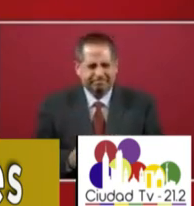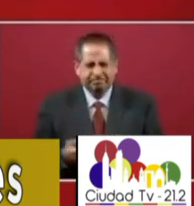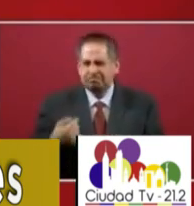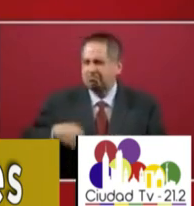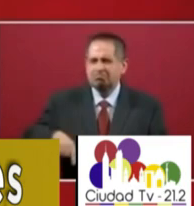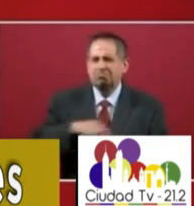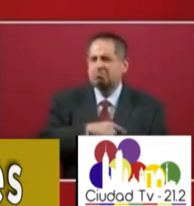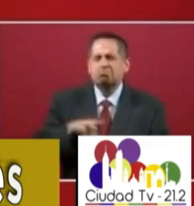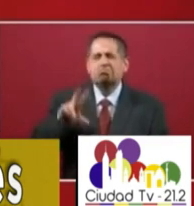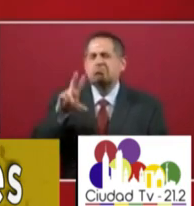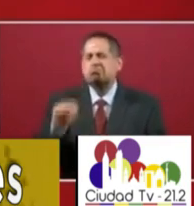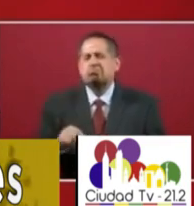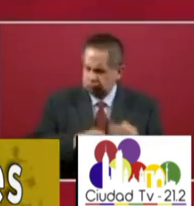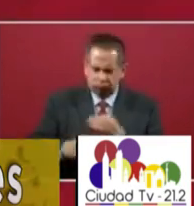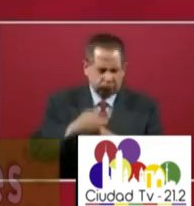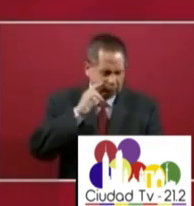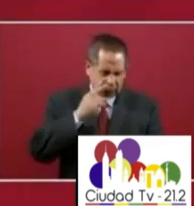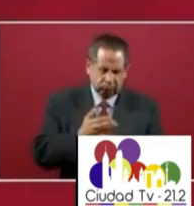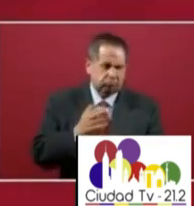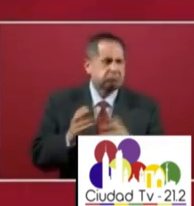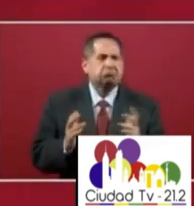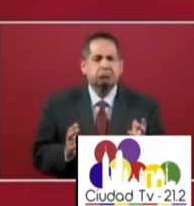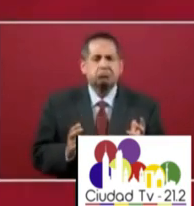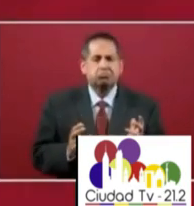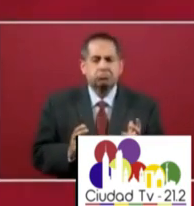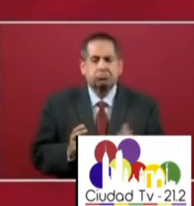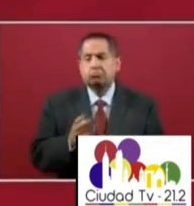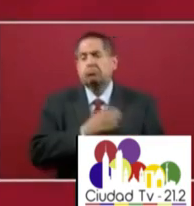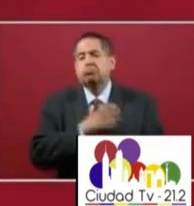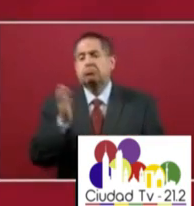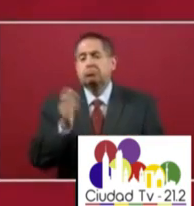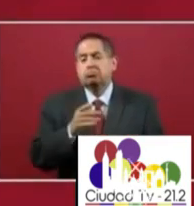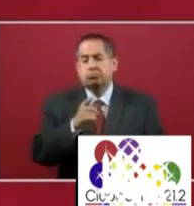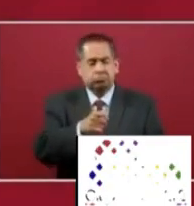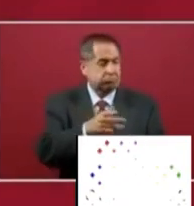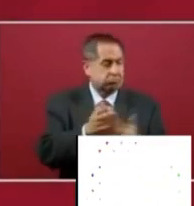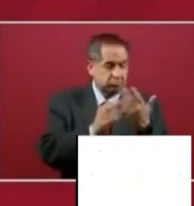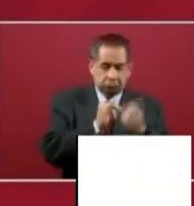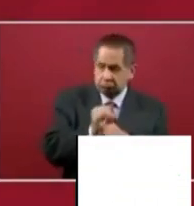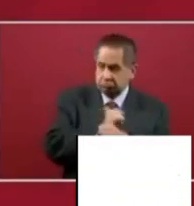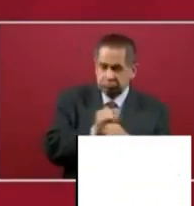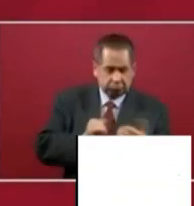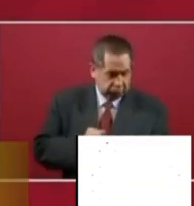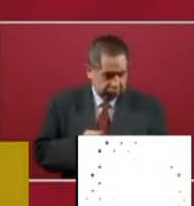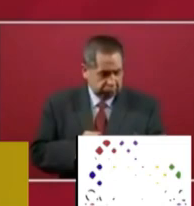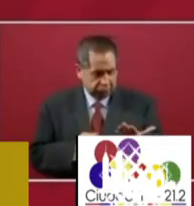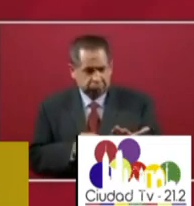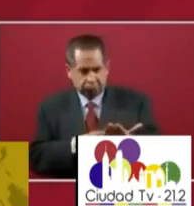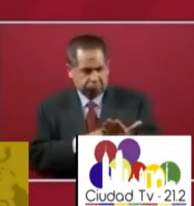medios informativos críticos. Y qué bueno que salió el estudio, ¿sí?